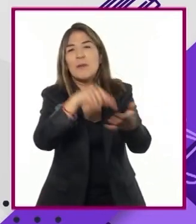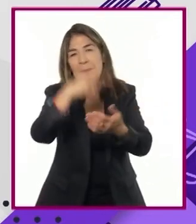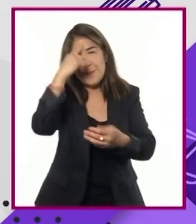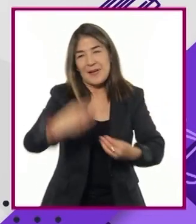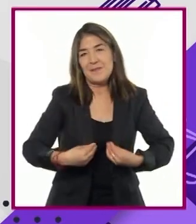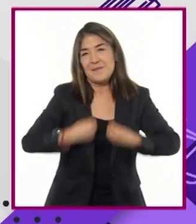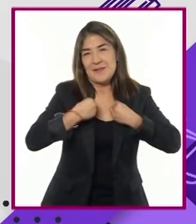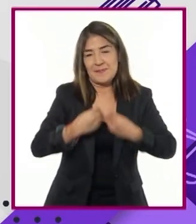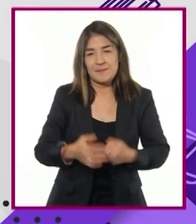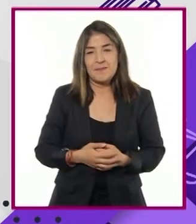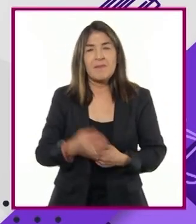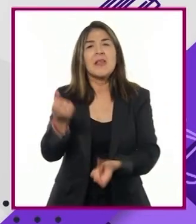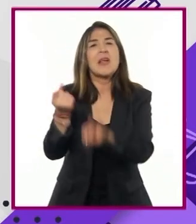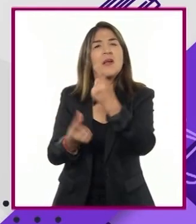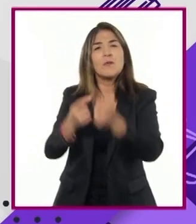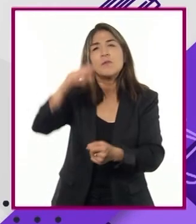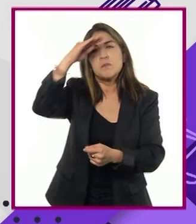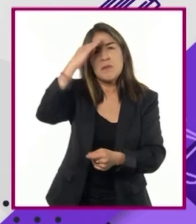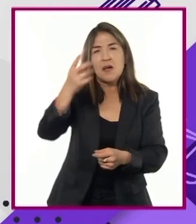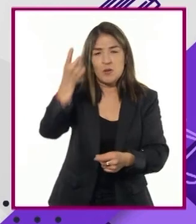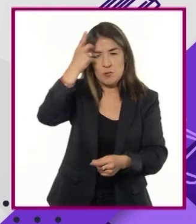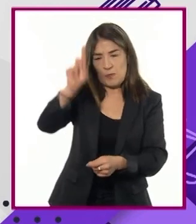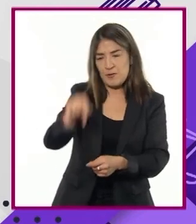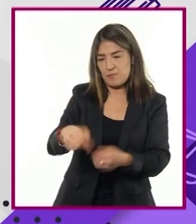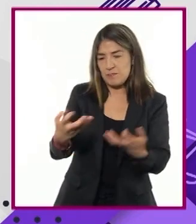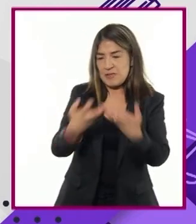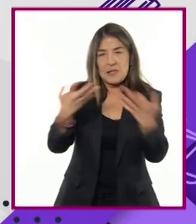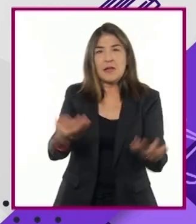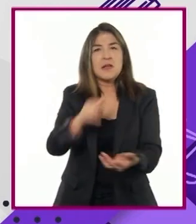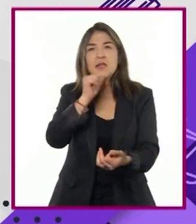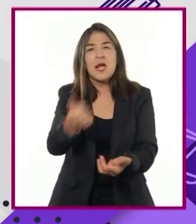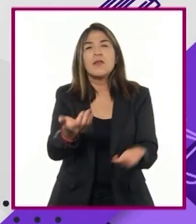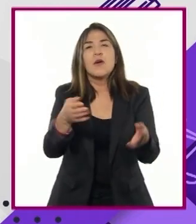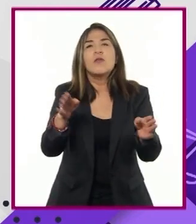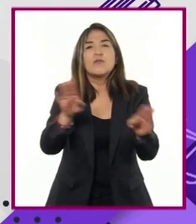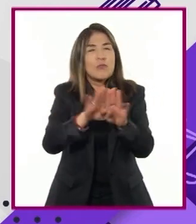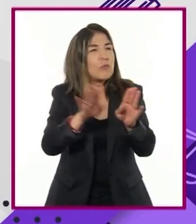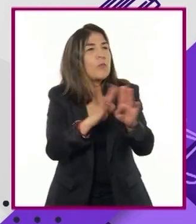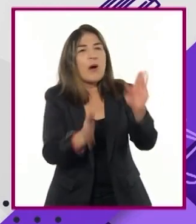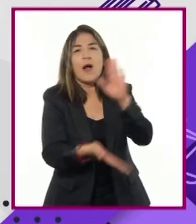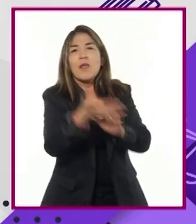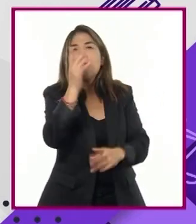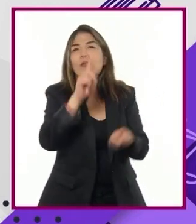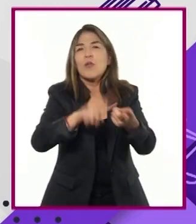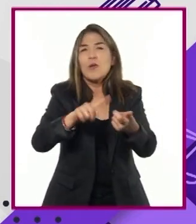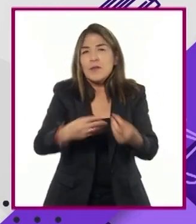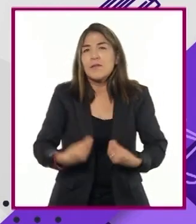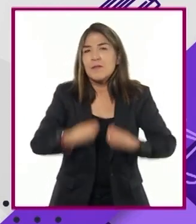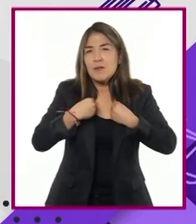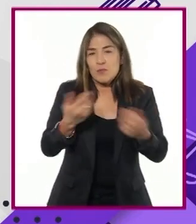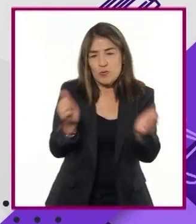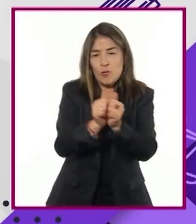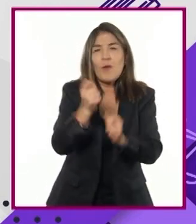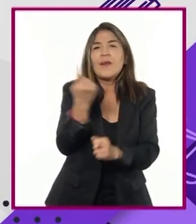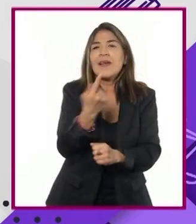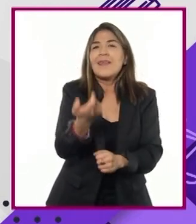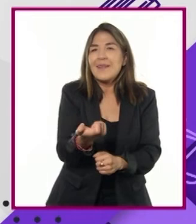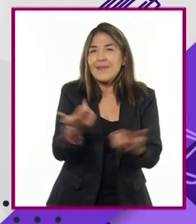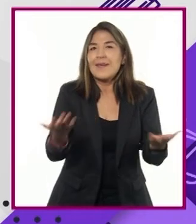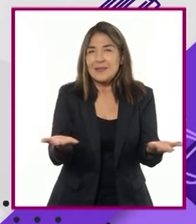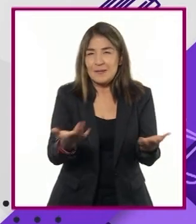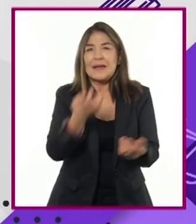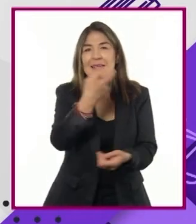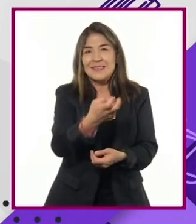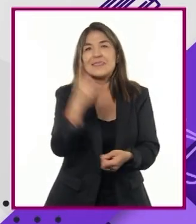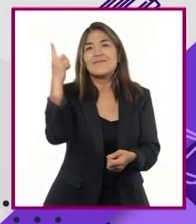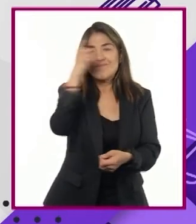no son dueños de los terrenos y se preguntan a dónde irán y con qué dinero. Otros creen que sería bueno vender, pues el dinero